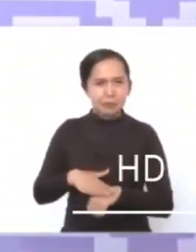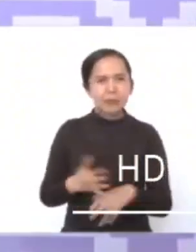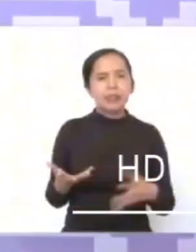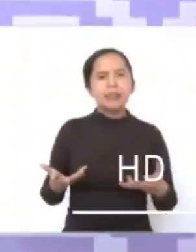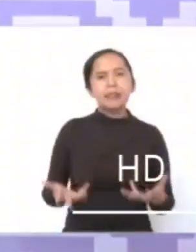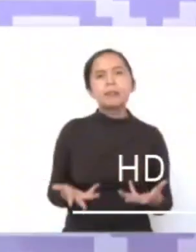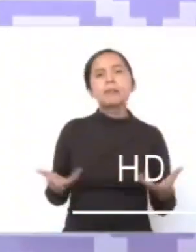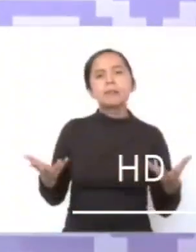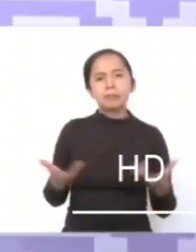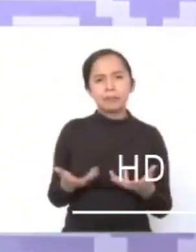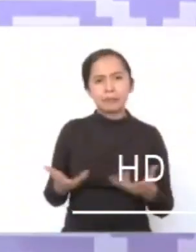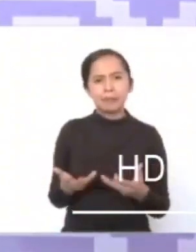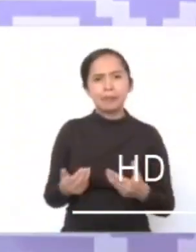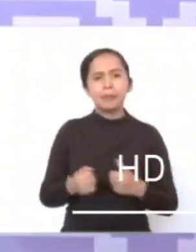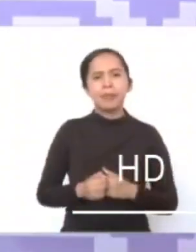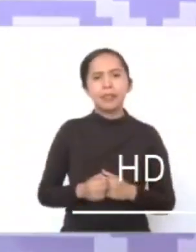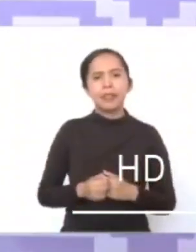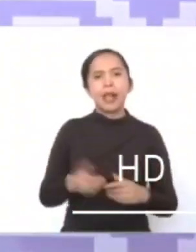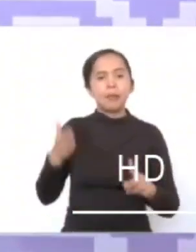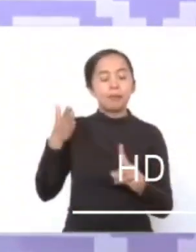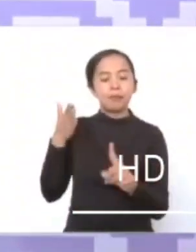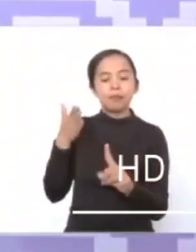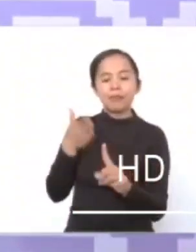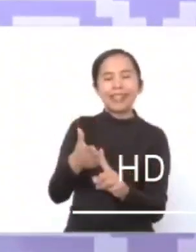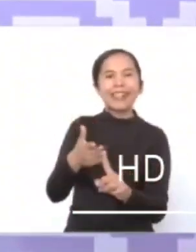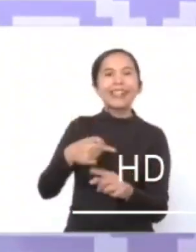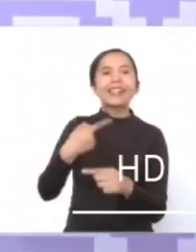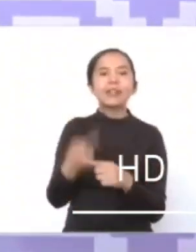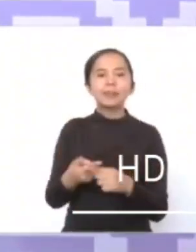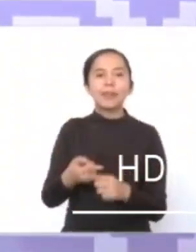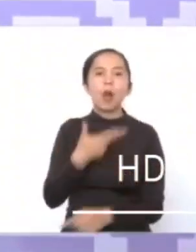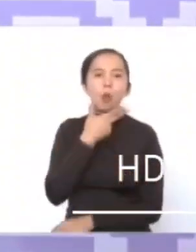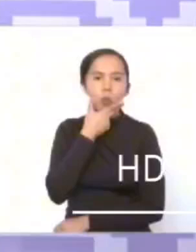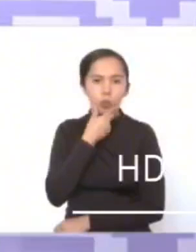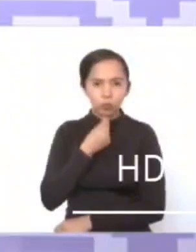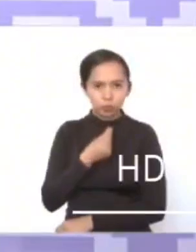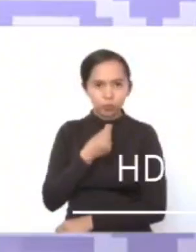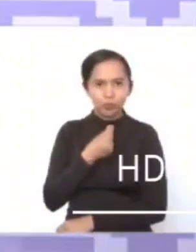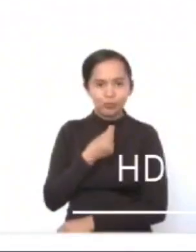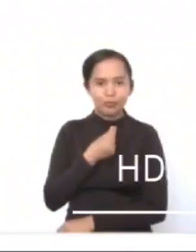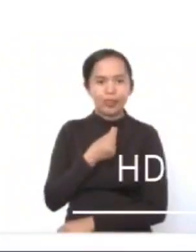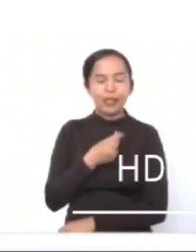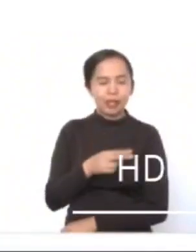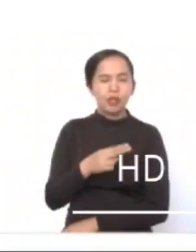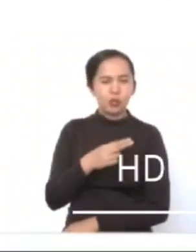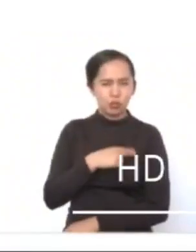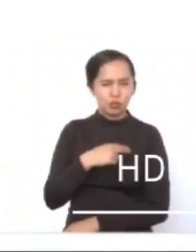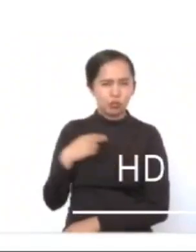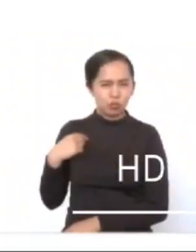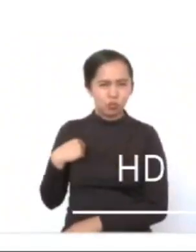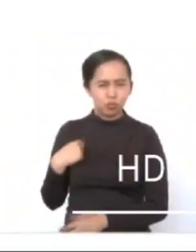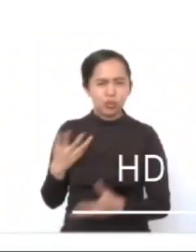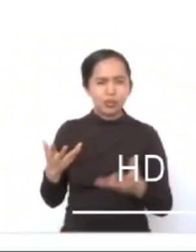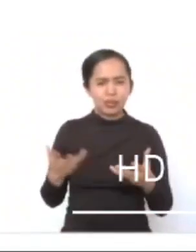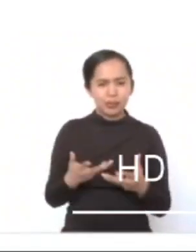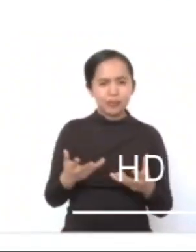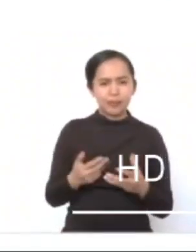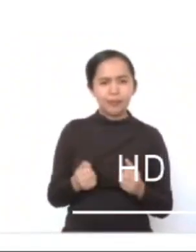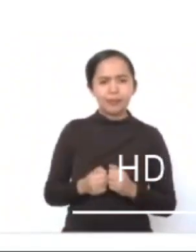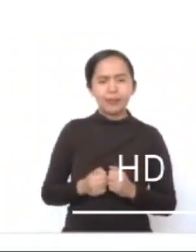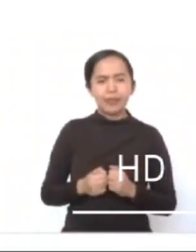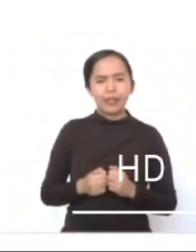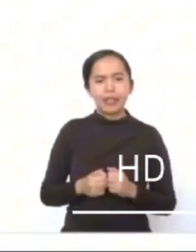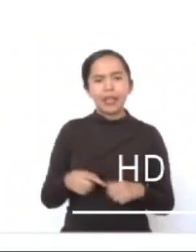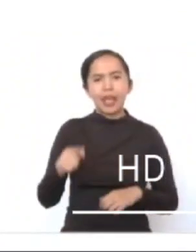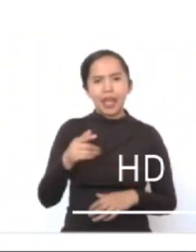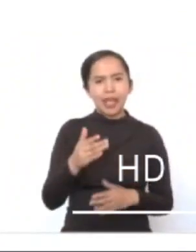ver o está dirigida a los hombres. Nosotras, en base a información cuantitativa